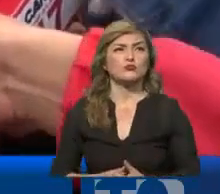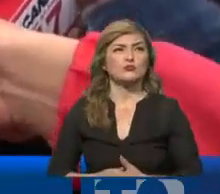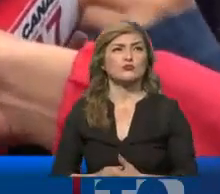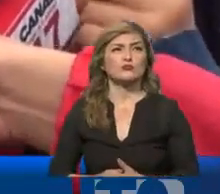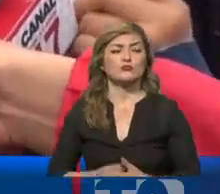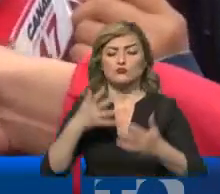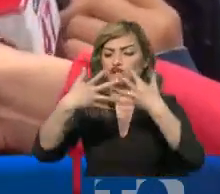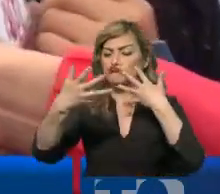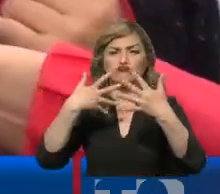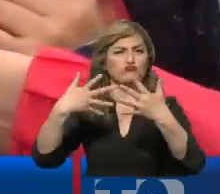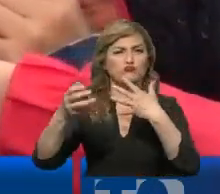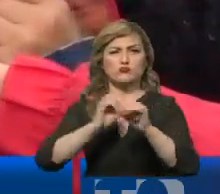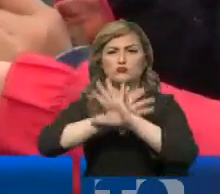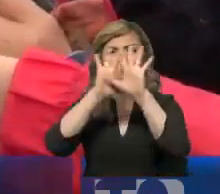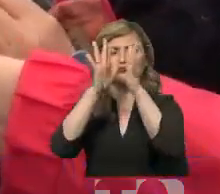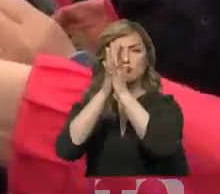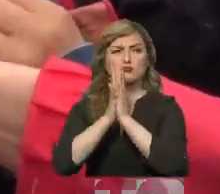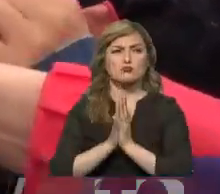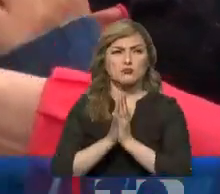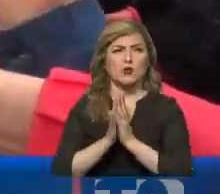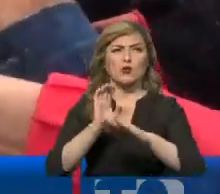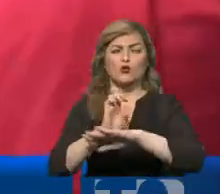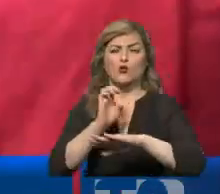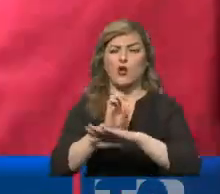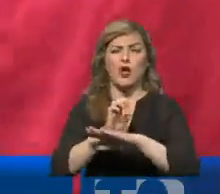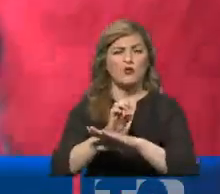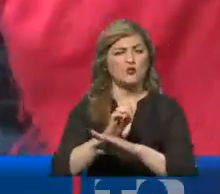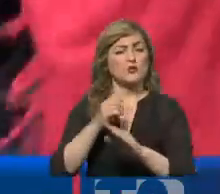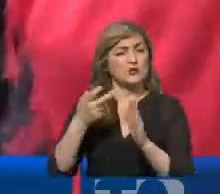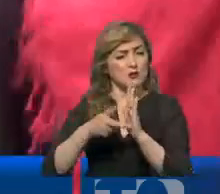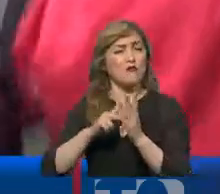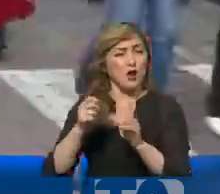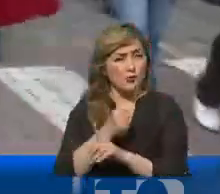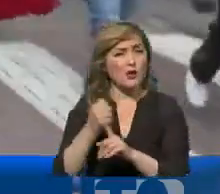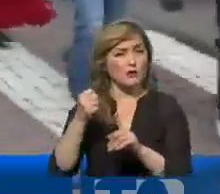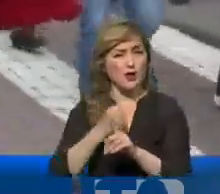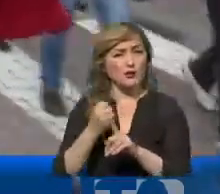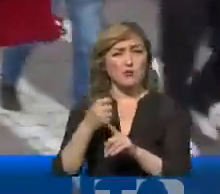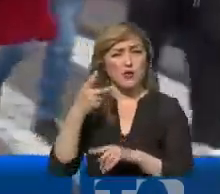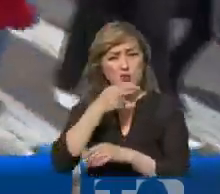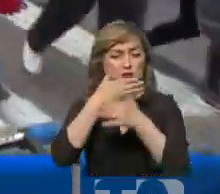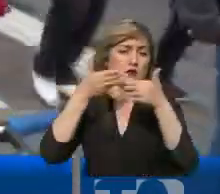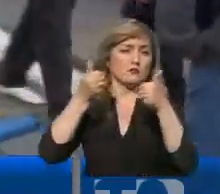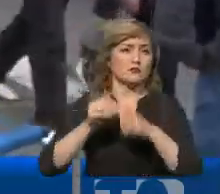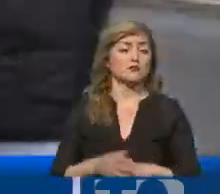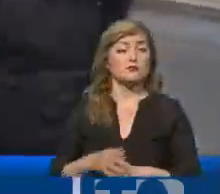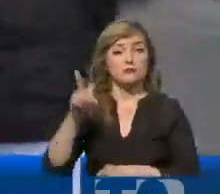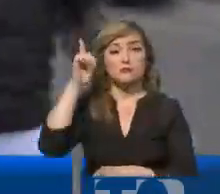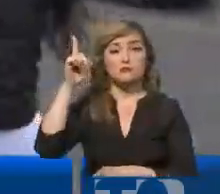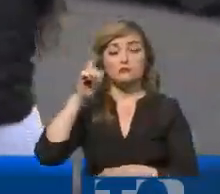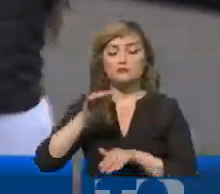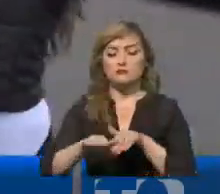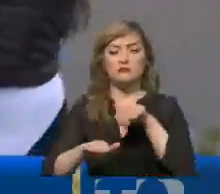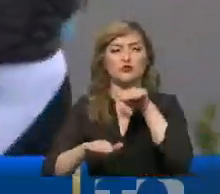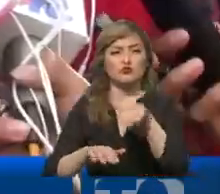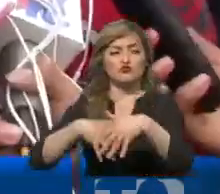pedimos, transparencia. No traten mal así a los ecuatorianos. El candidato presidencial de Pachacuti indicó que la caminata